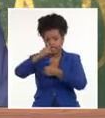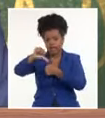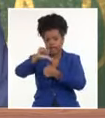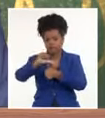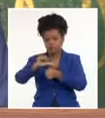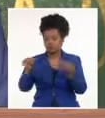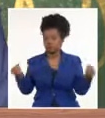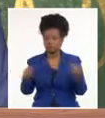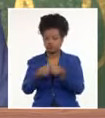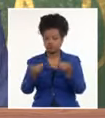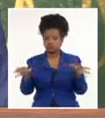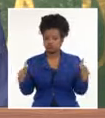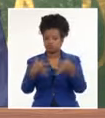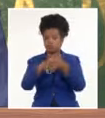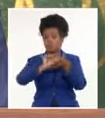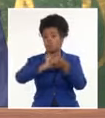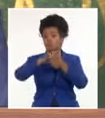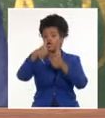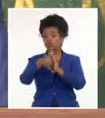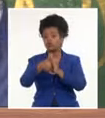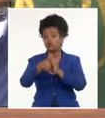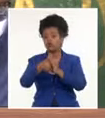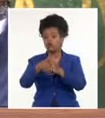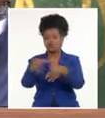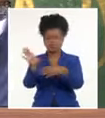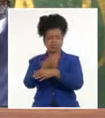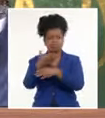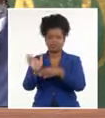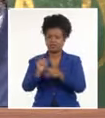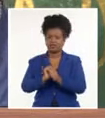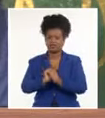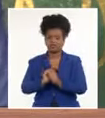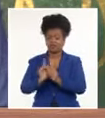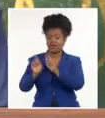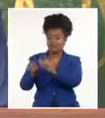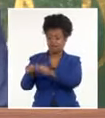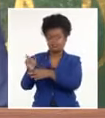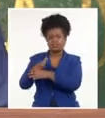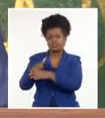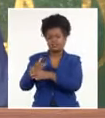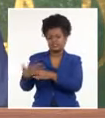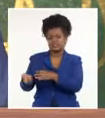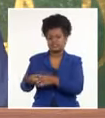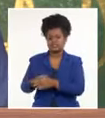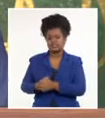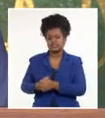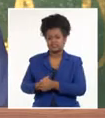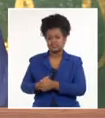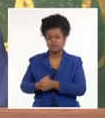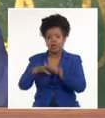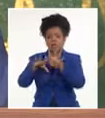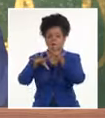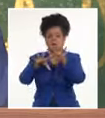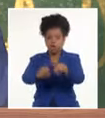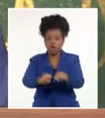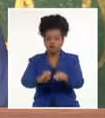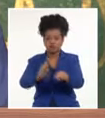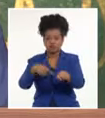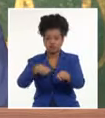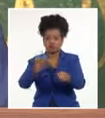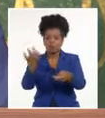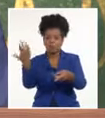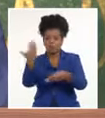proyectos históricos distintos. El de ellos, el intentar convertirnos en una colonia, y el nuestro,